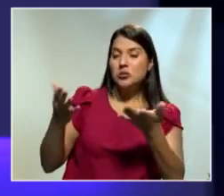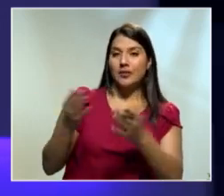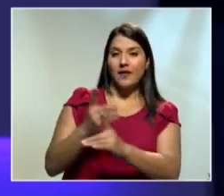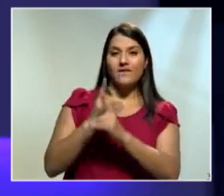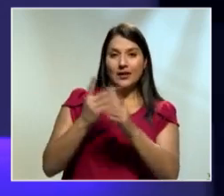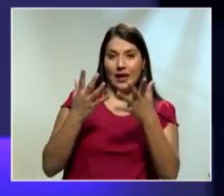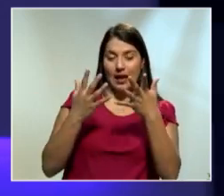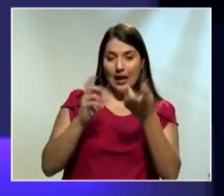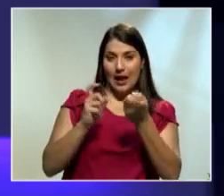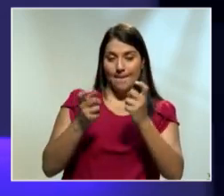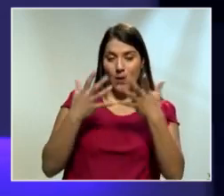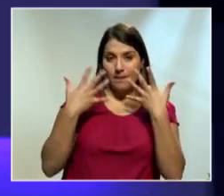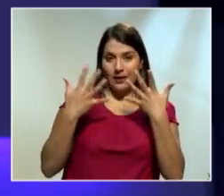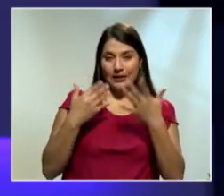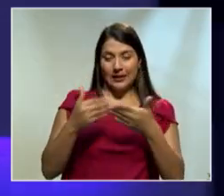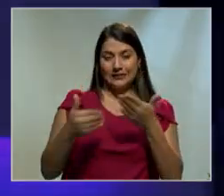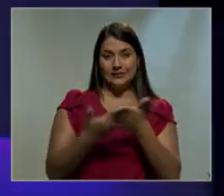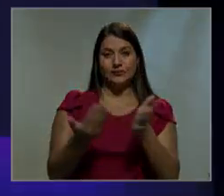climático. Ya volvemos.